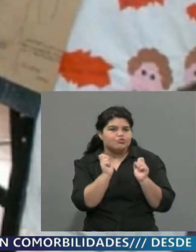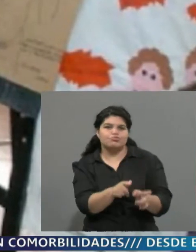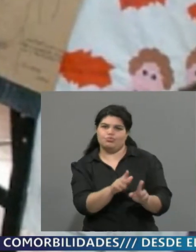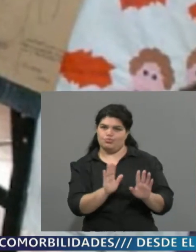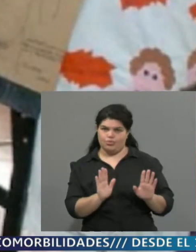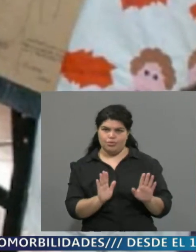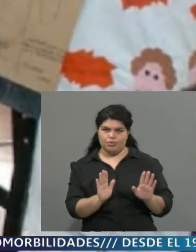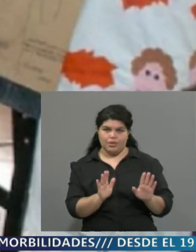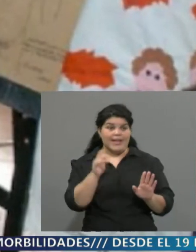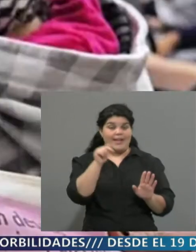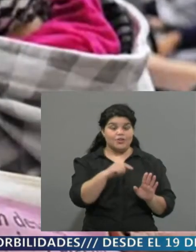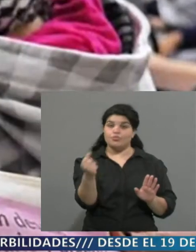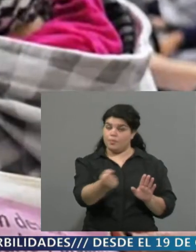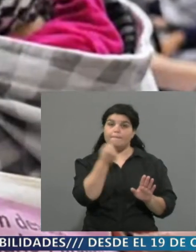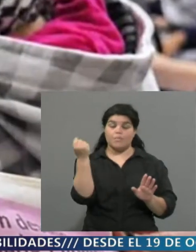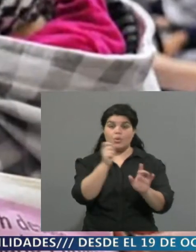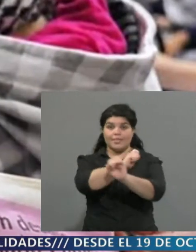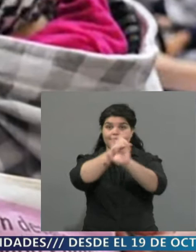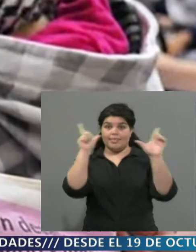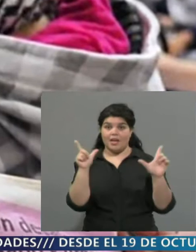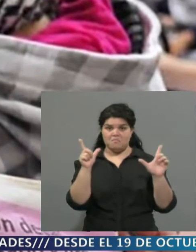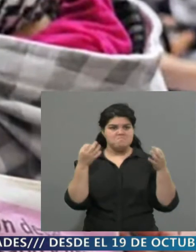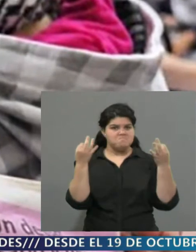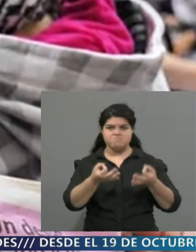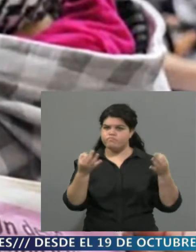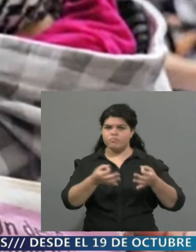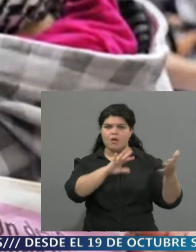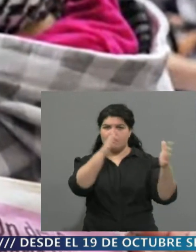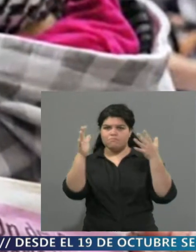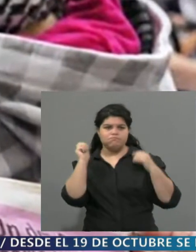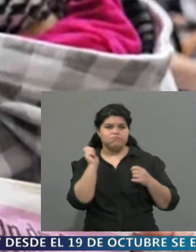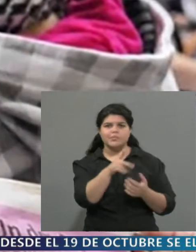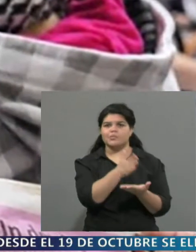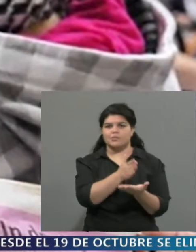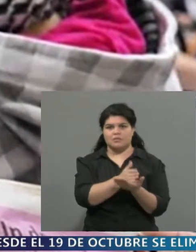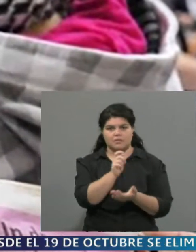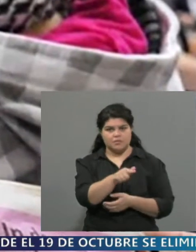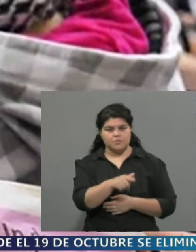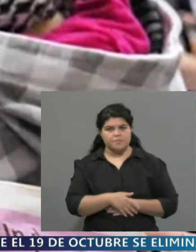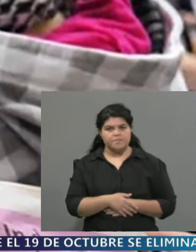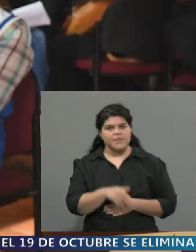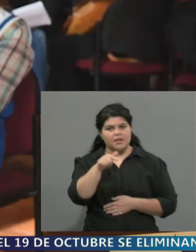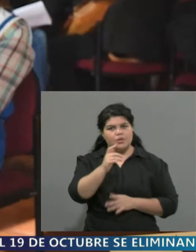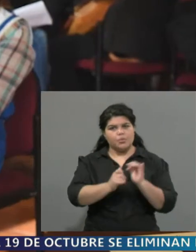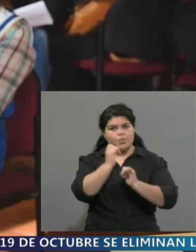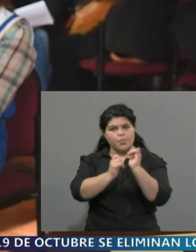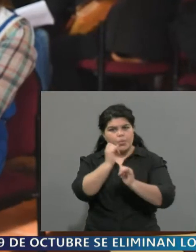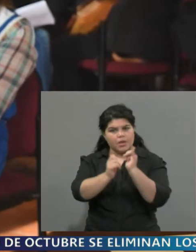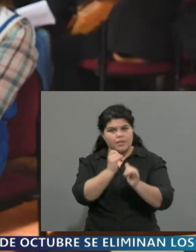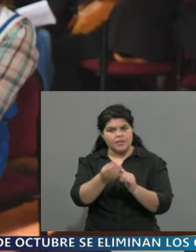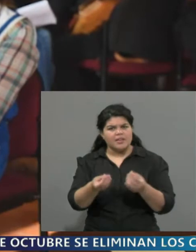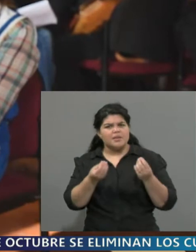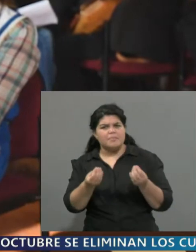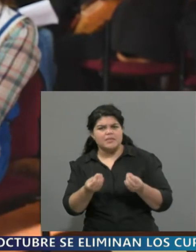en general llamativo y es también aplaudible, diría yo, si vale la palabra. Es la